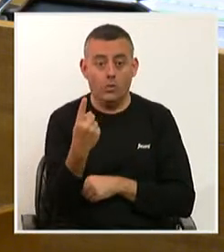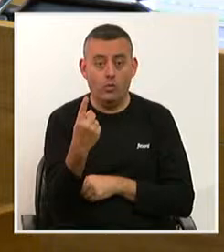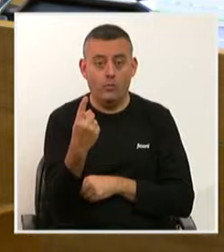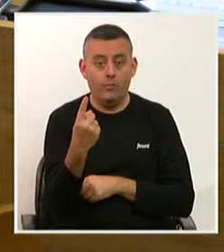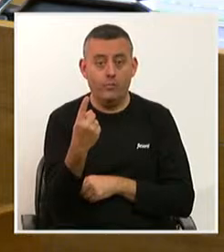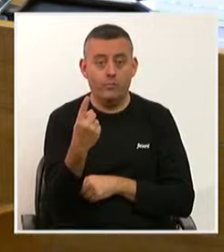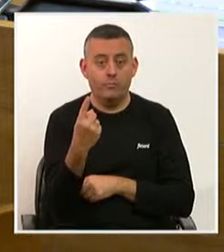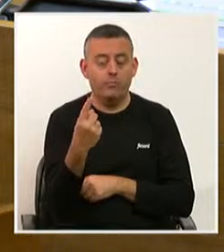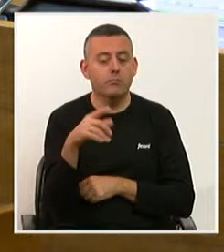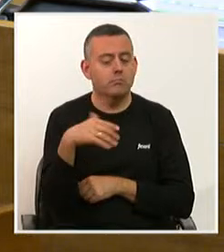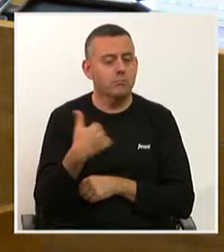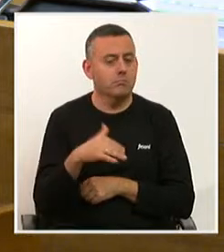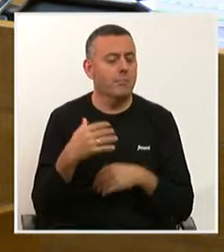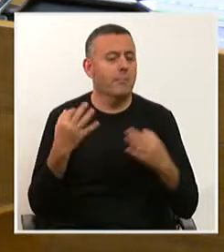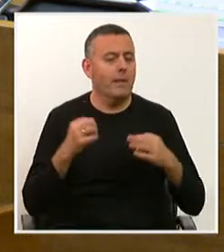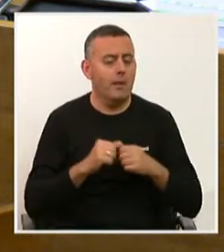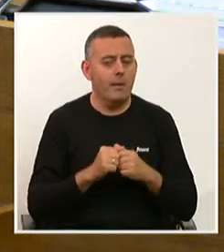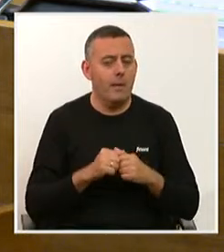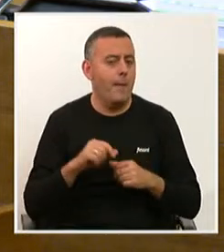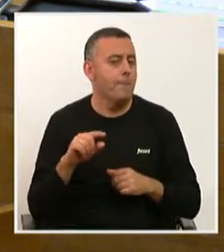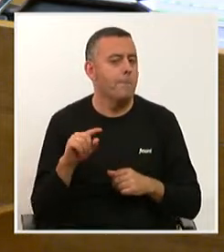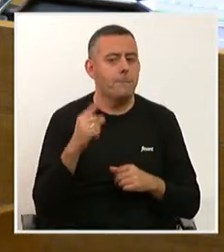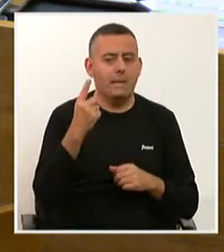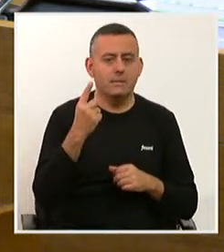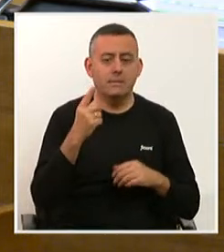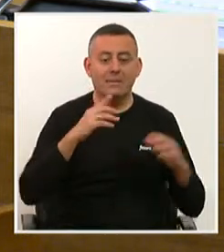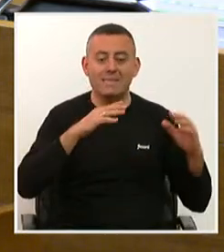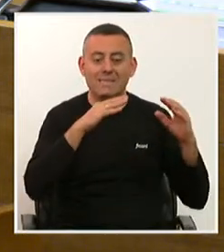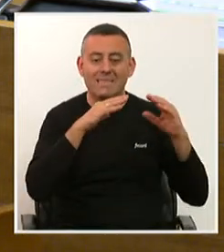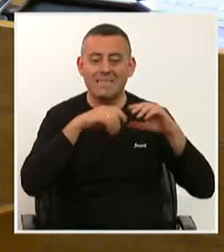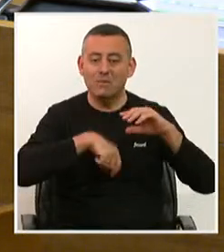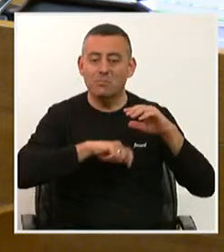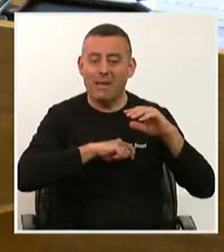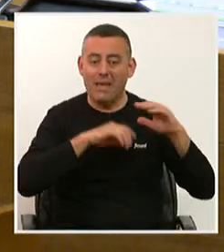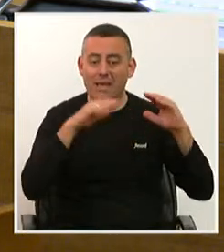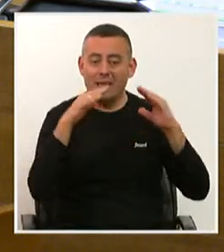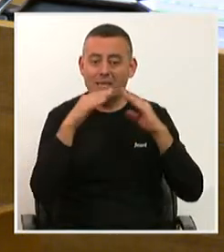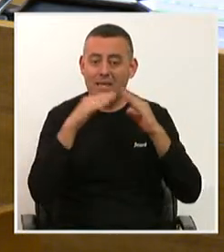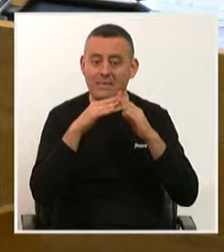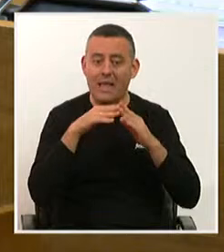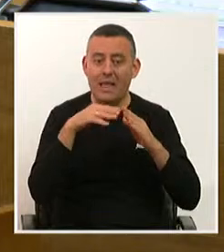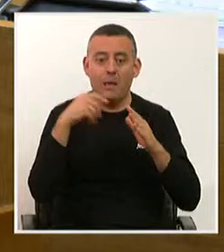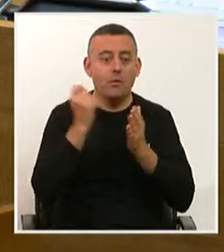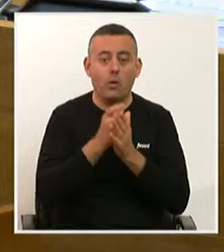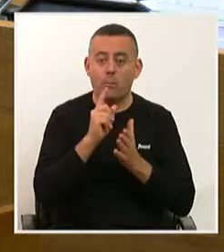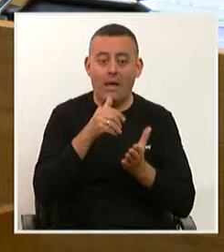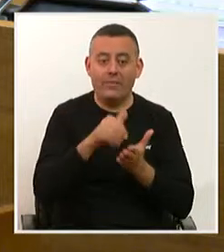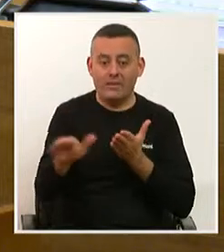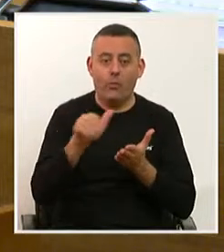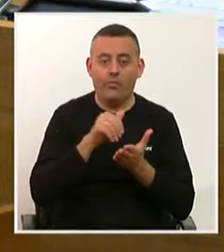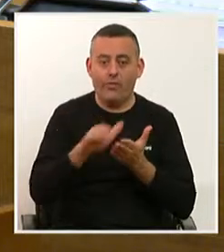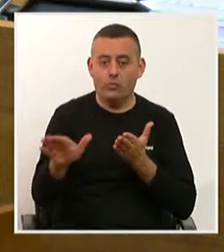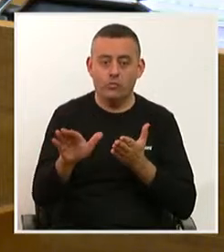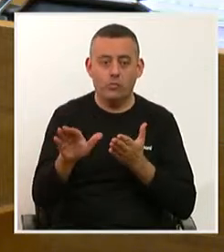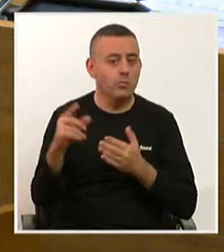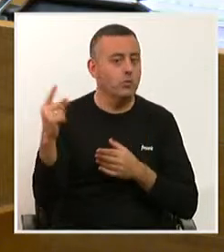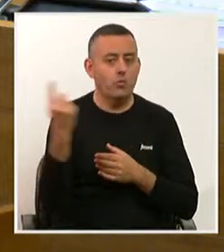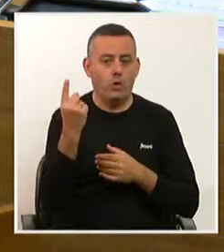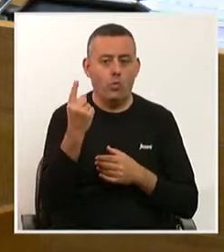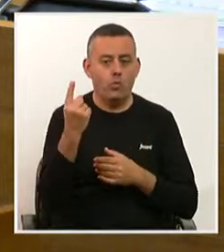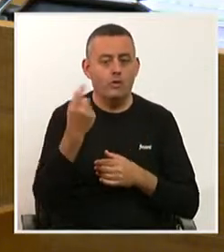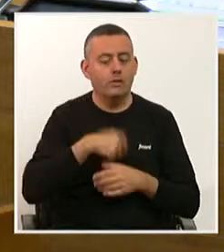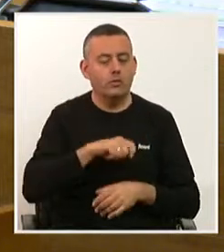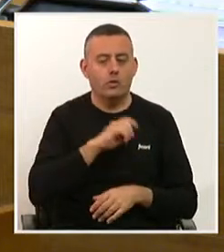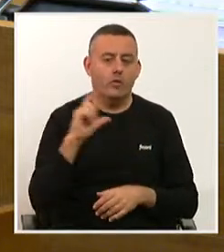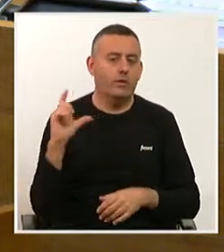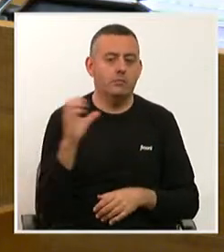de ser líderes en deshaucios en España yo recuerdo señor castelló que